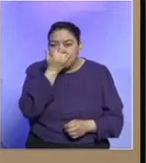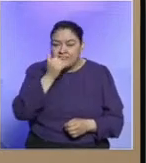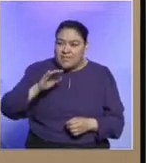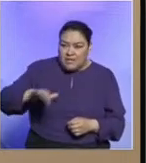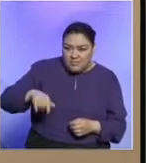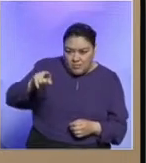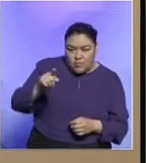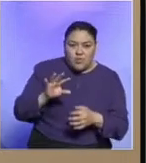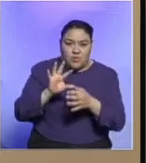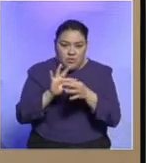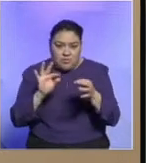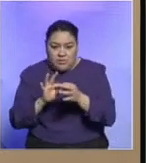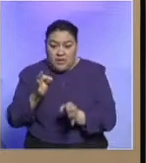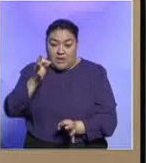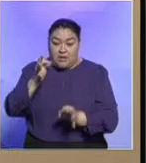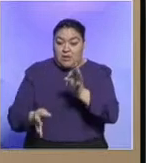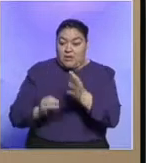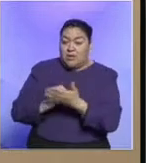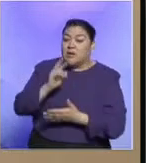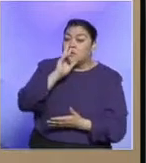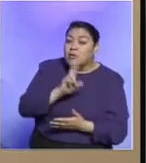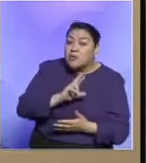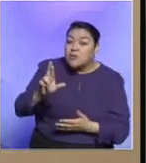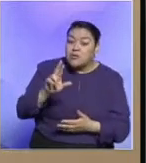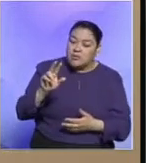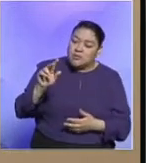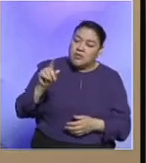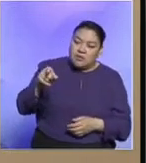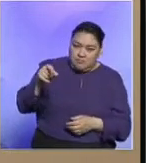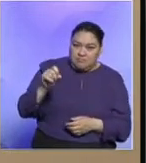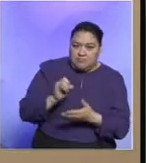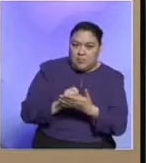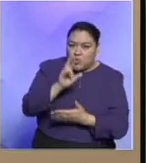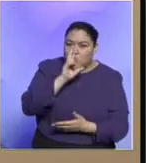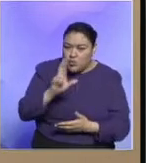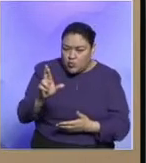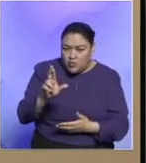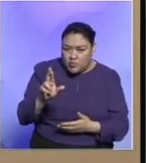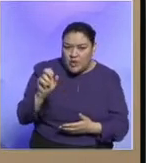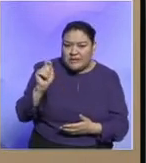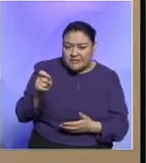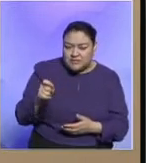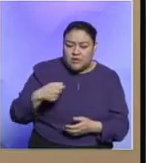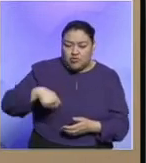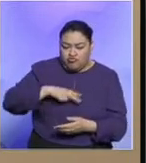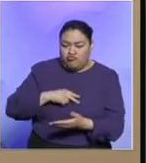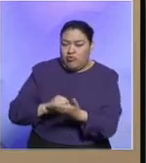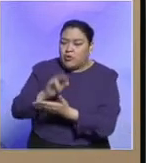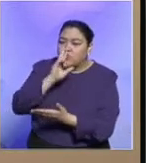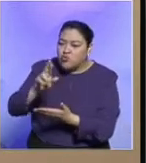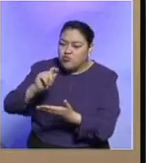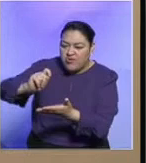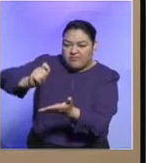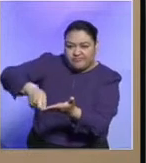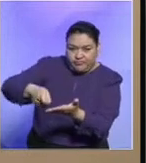que una sentencia del Tribunal Electoral del Poder Judicial de la Federación que esté